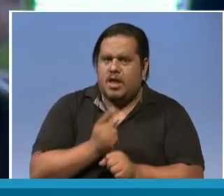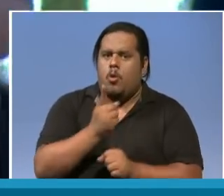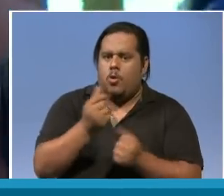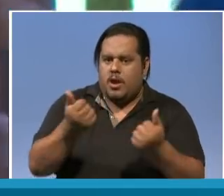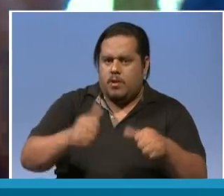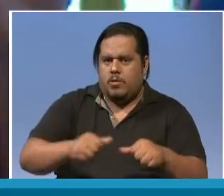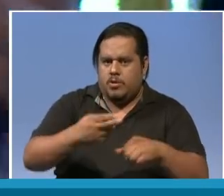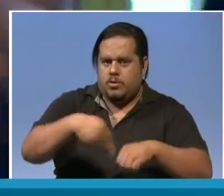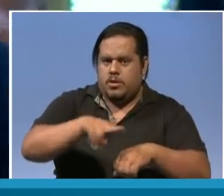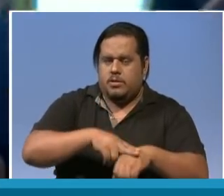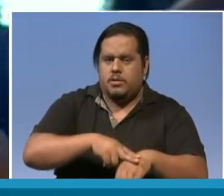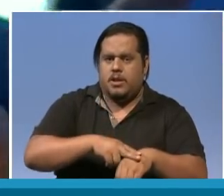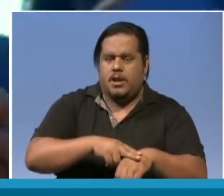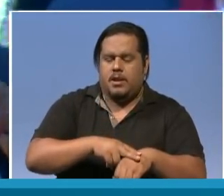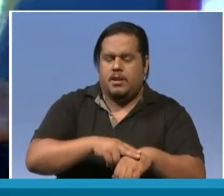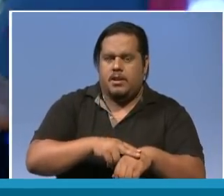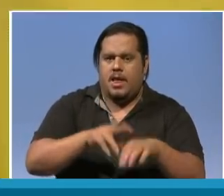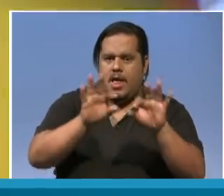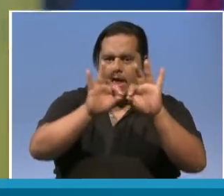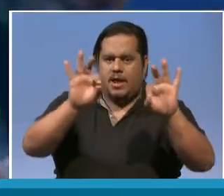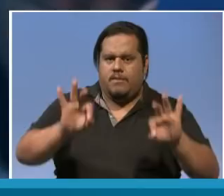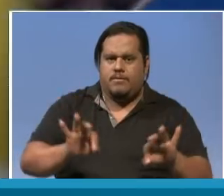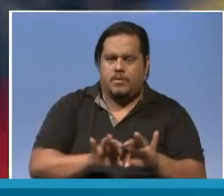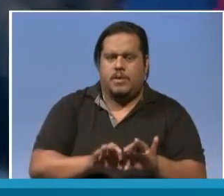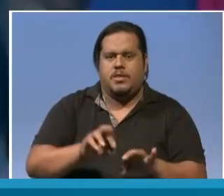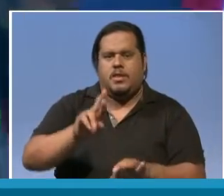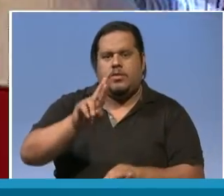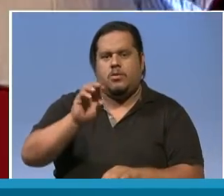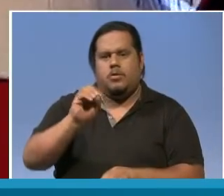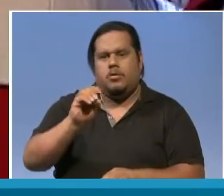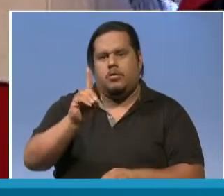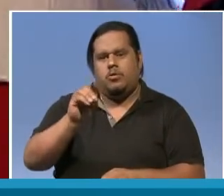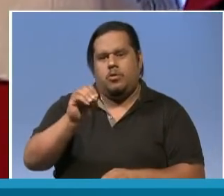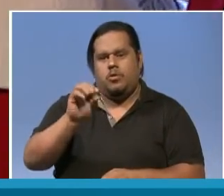nacional en la figura de don Rodolfo Pisa.